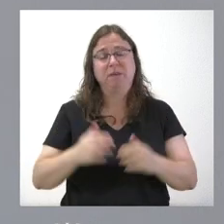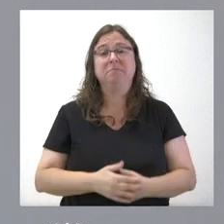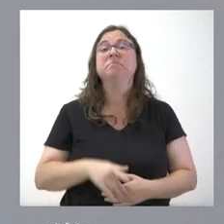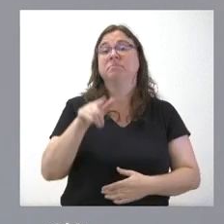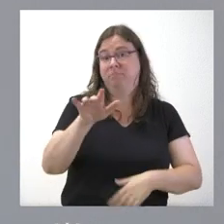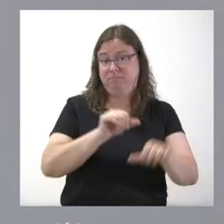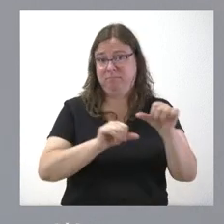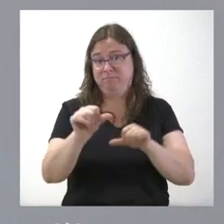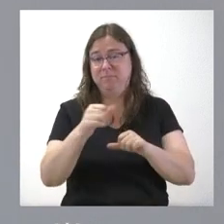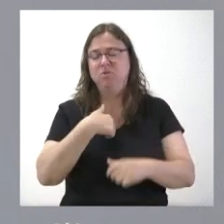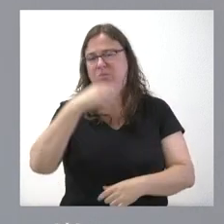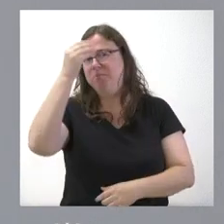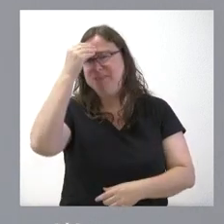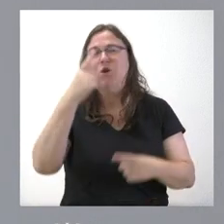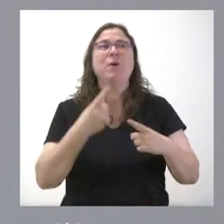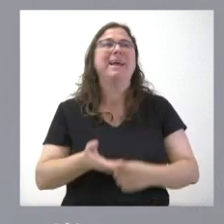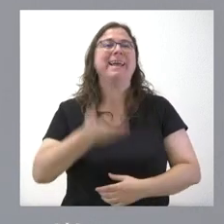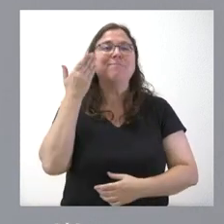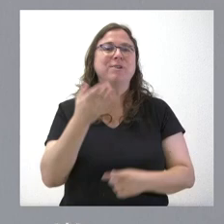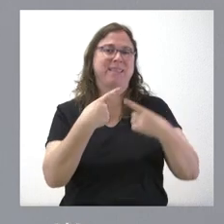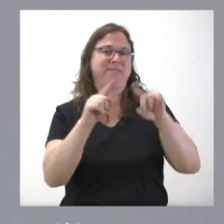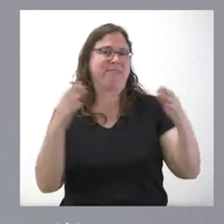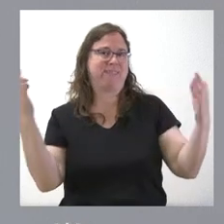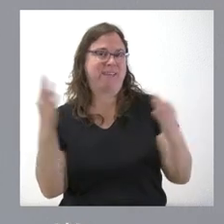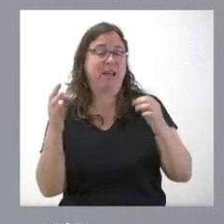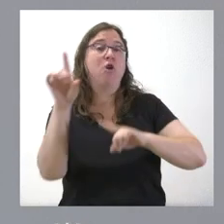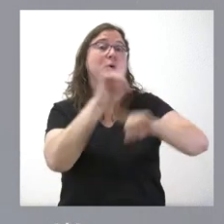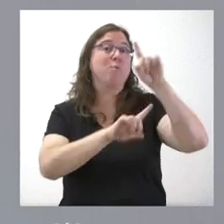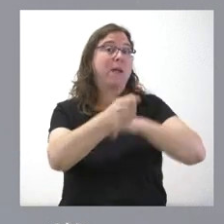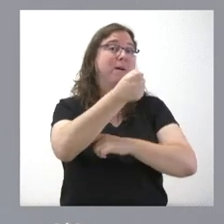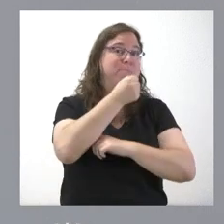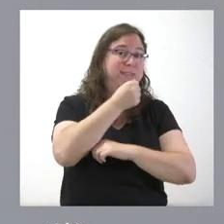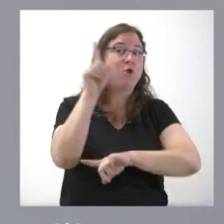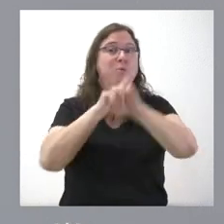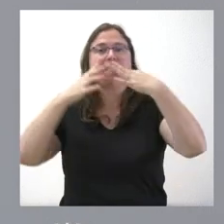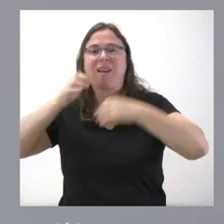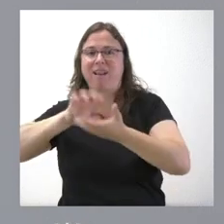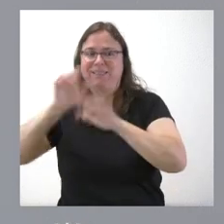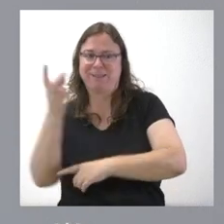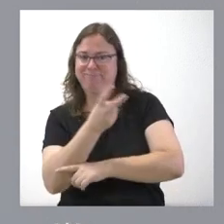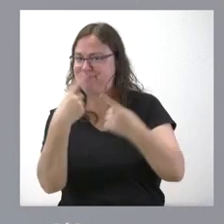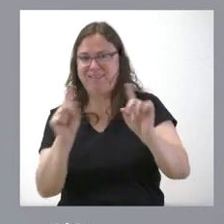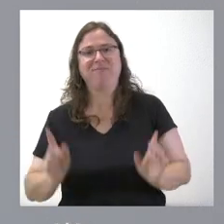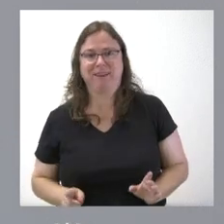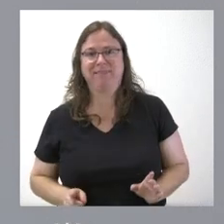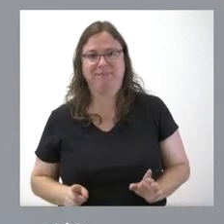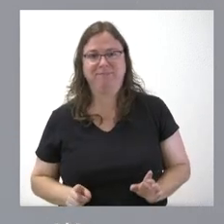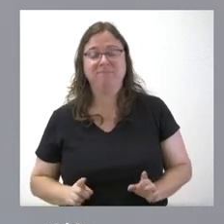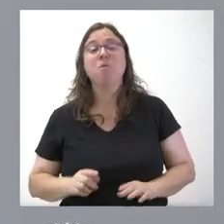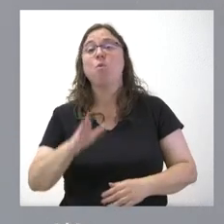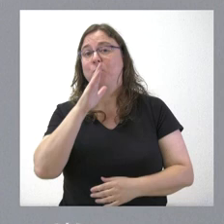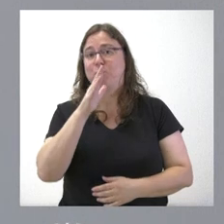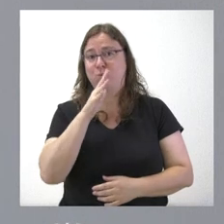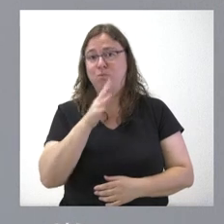ahí yo creo es mu muy importante distinguir lo que son los problemas del psoe y de los problemas reales de Castilla de León esto es muy importante